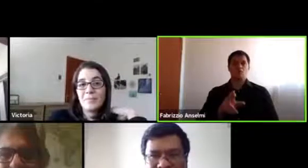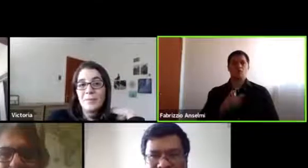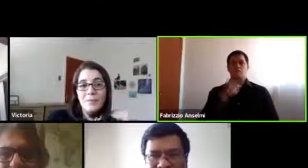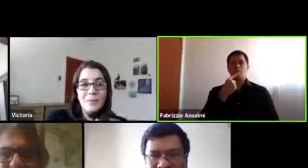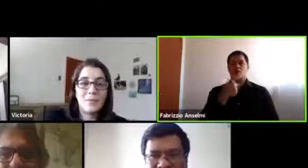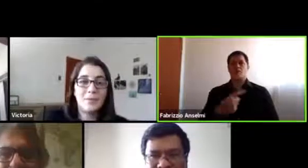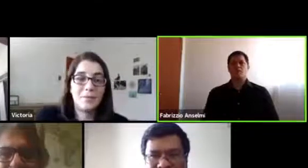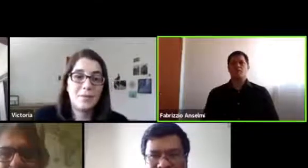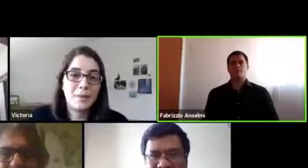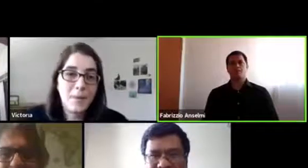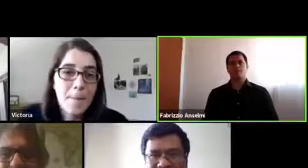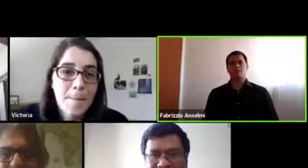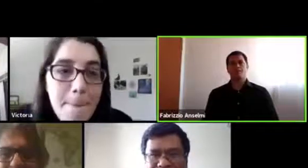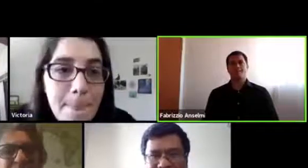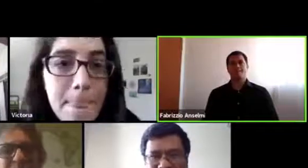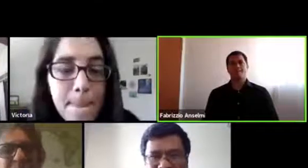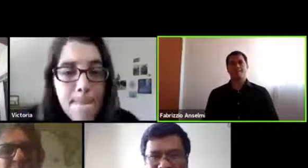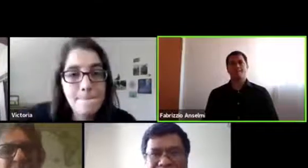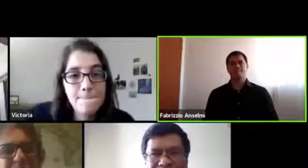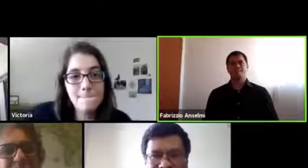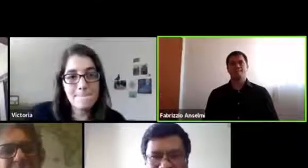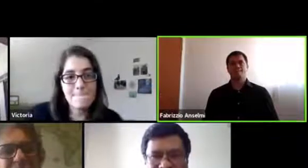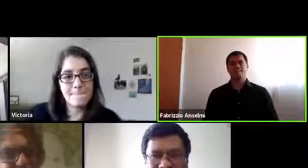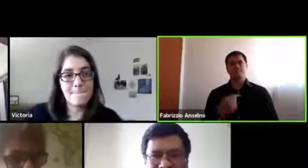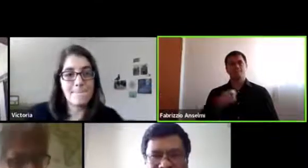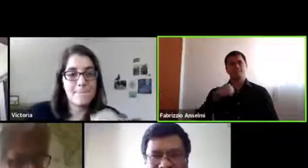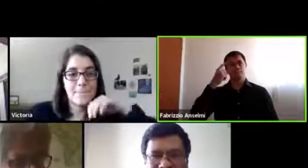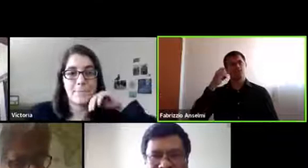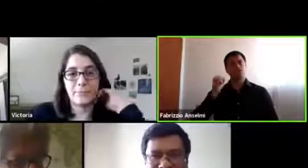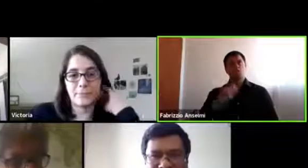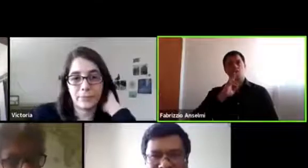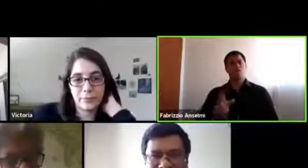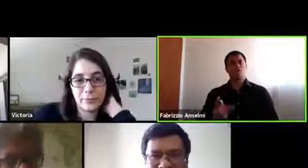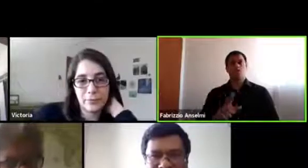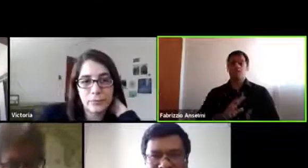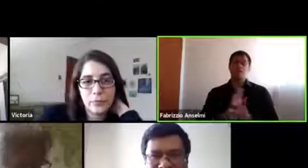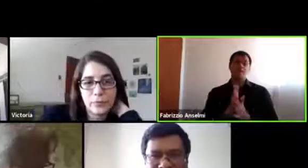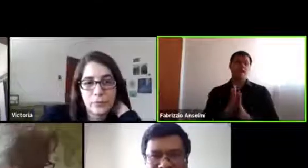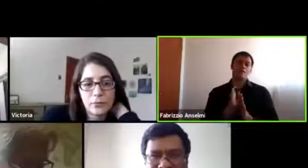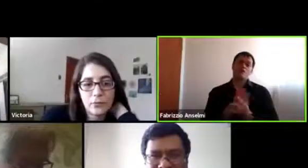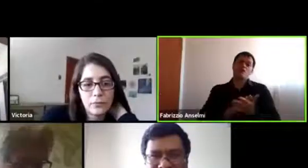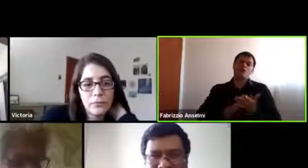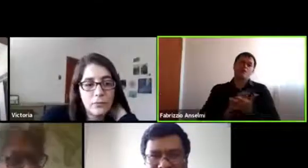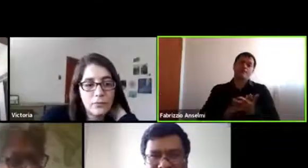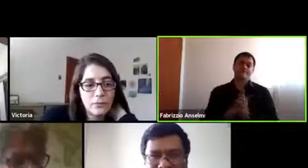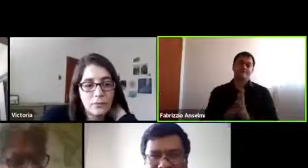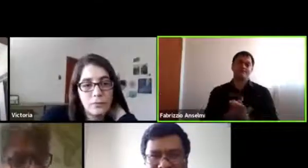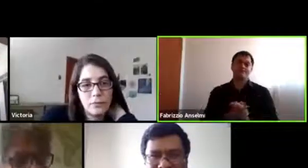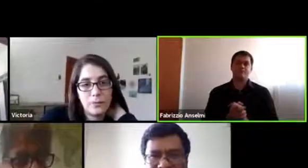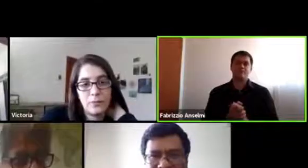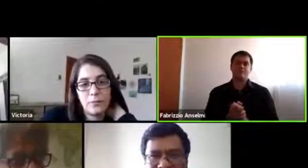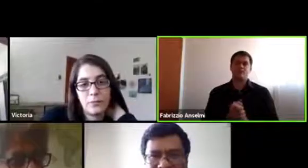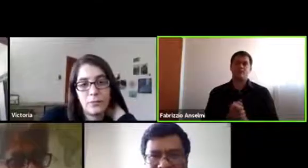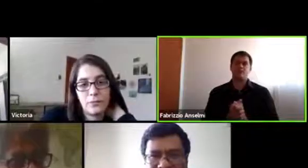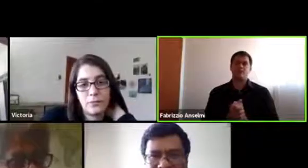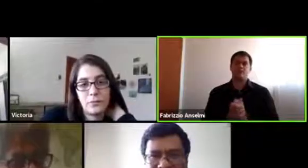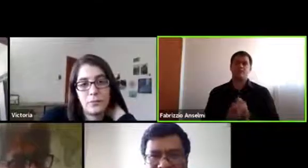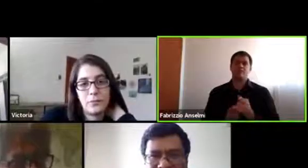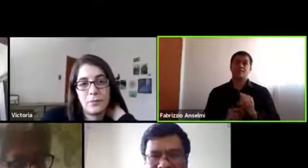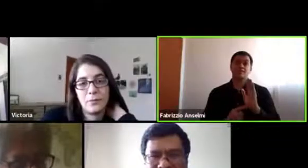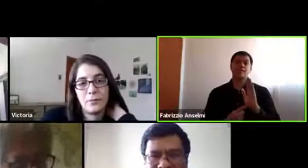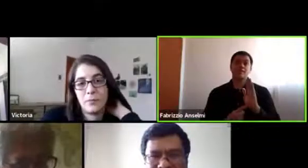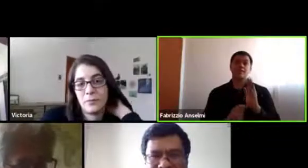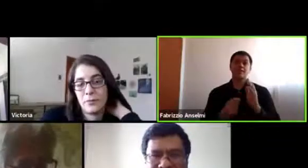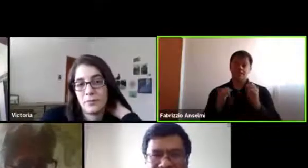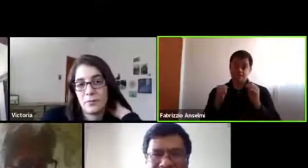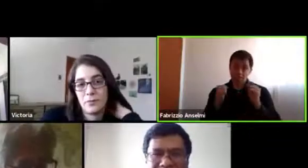yo creo que lo puedo responder de una forma general en el sentido de que técnicamente creo que es posible